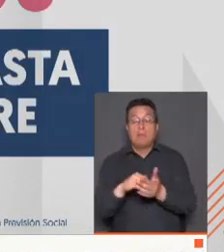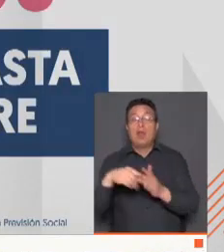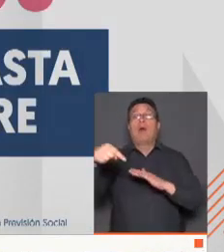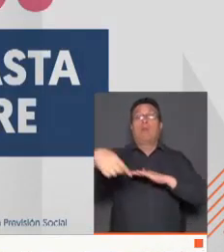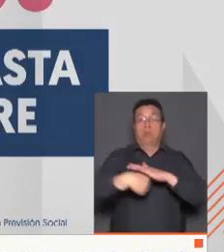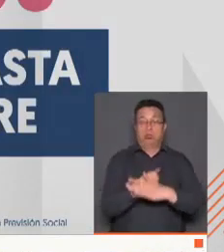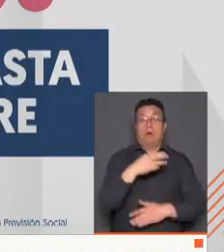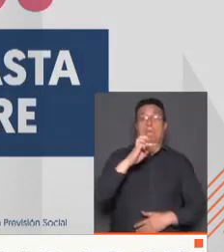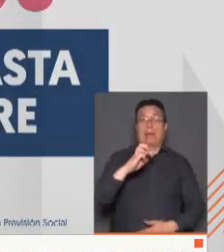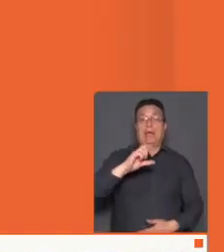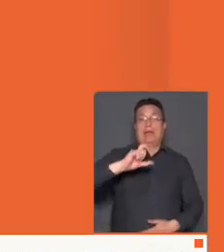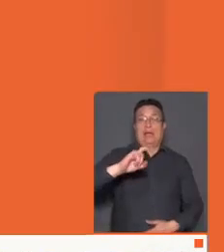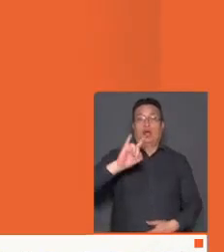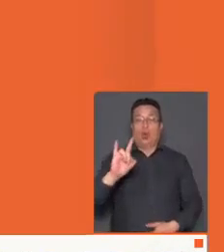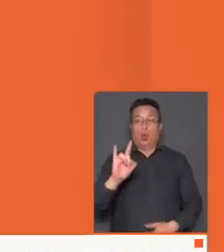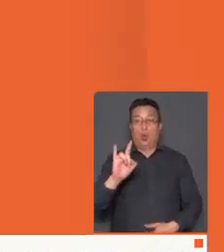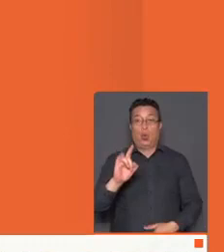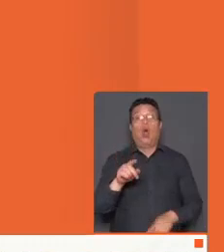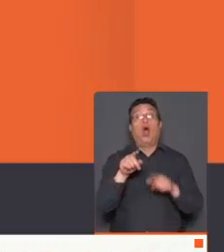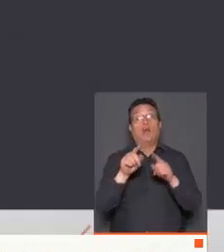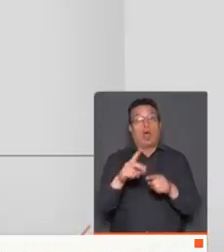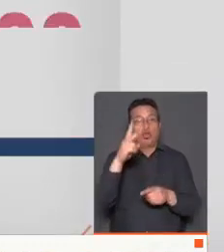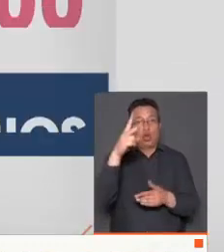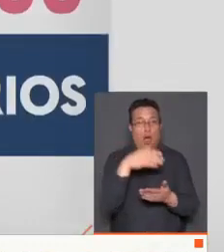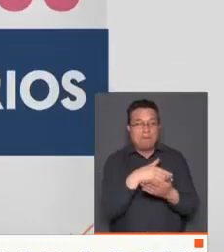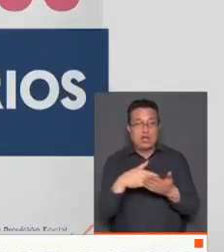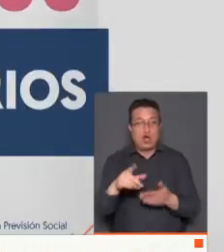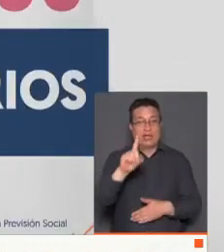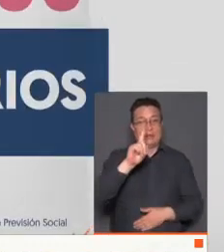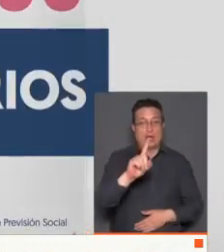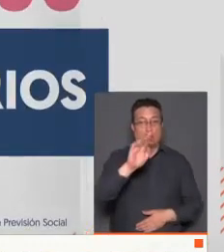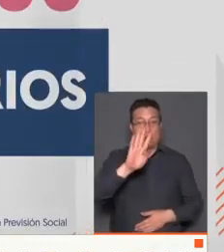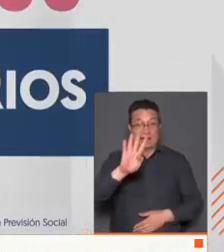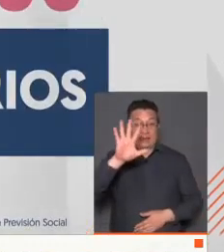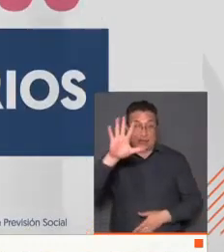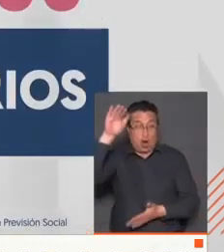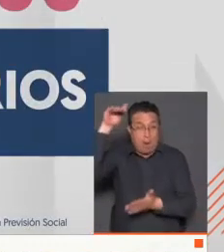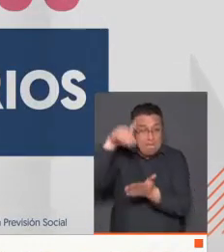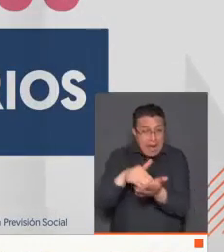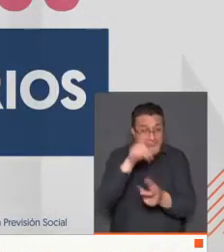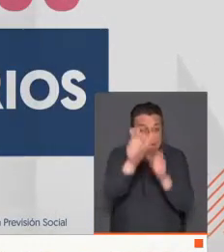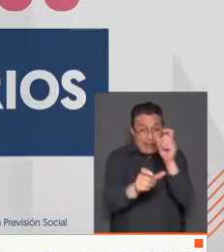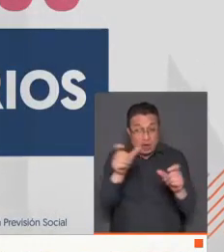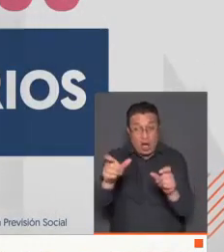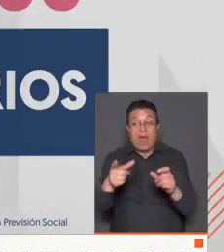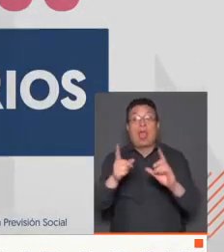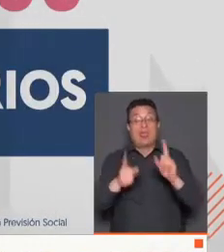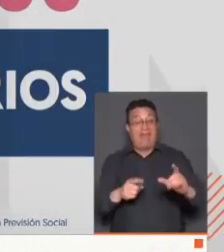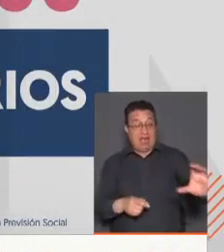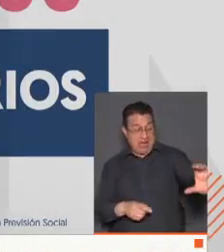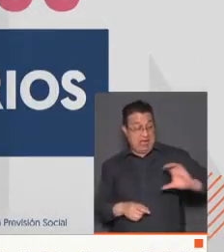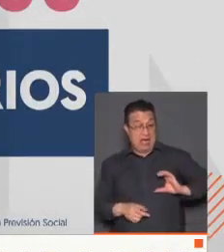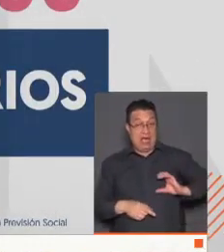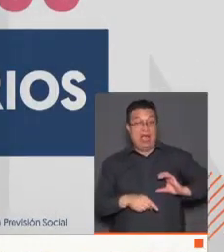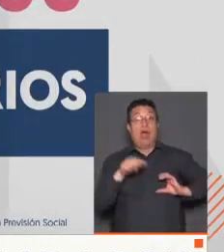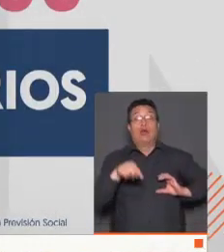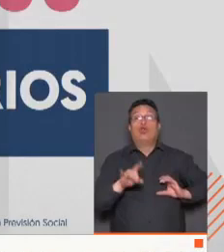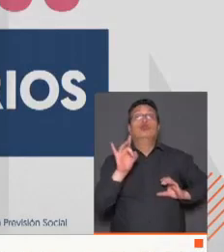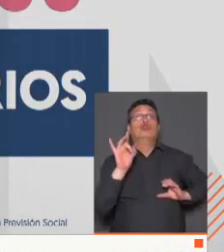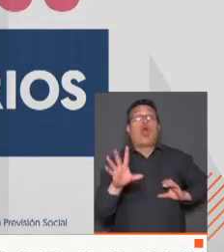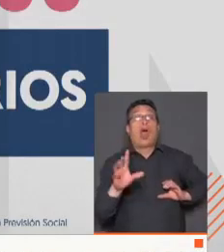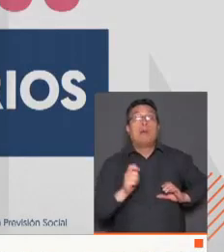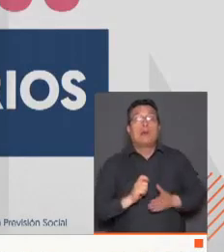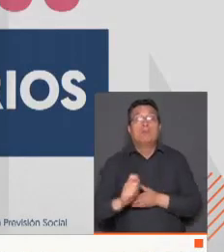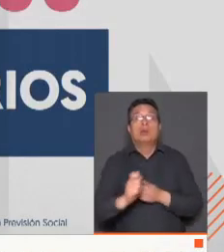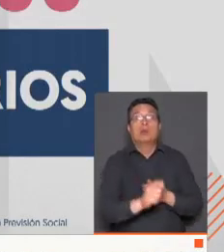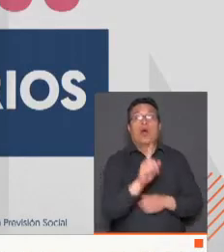de ese modo de los 2 millones 145 mil personas que deberían estar recibiendola a la fecha solo hay